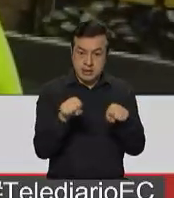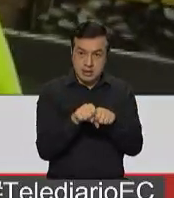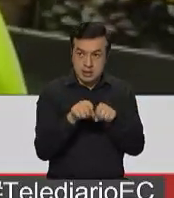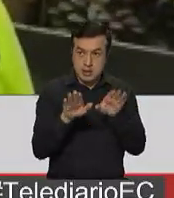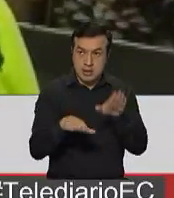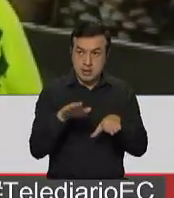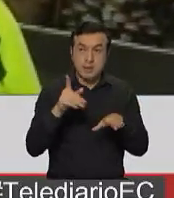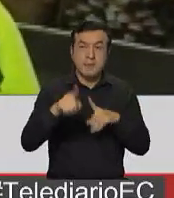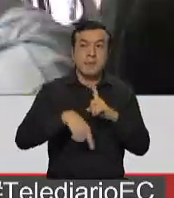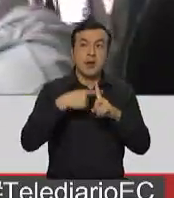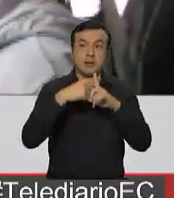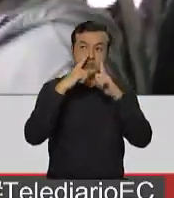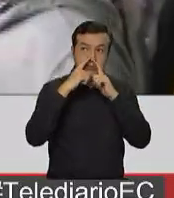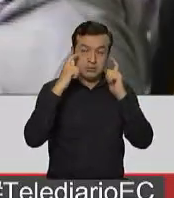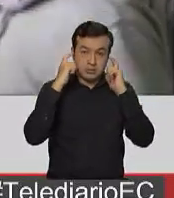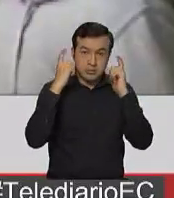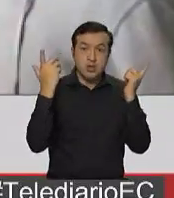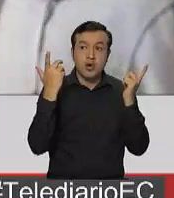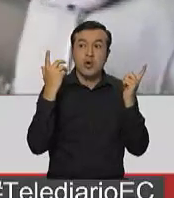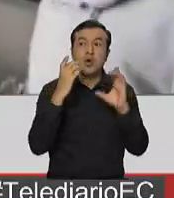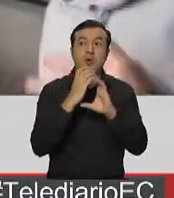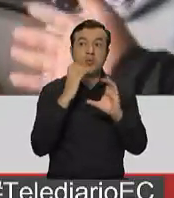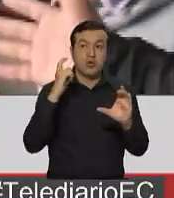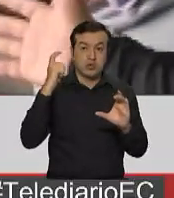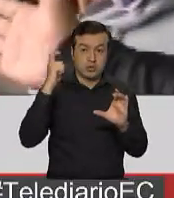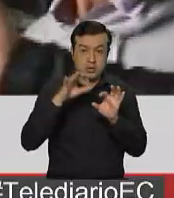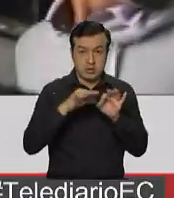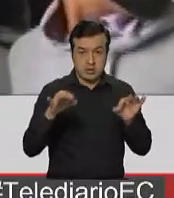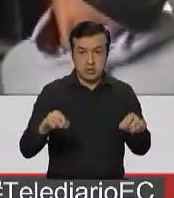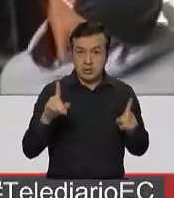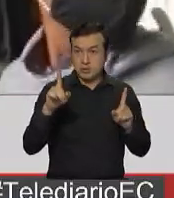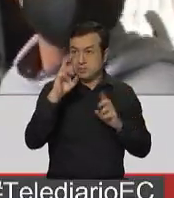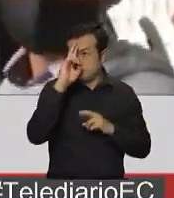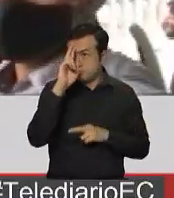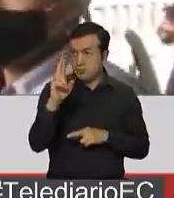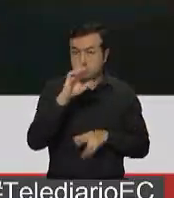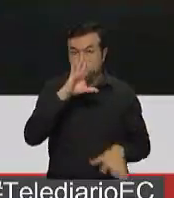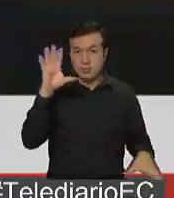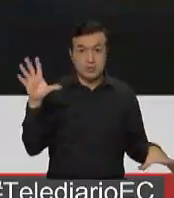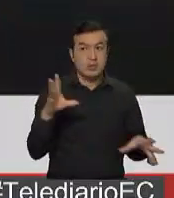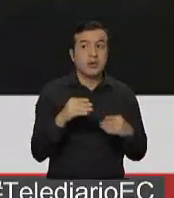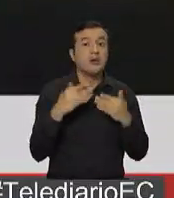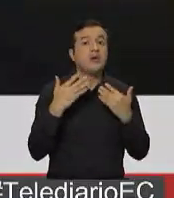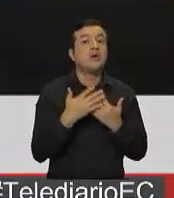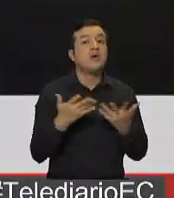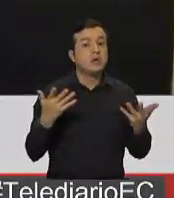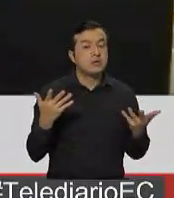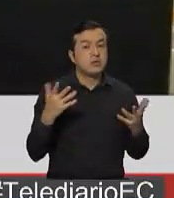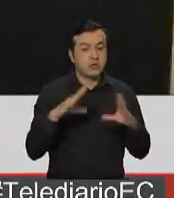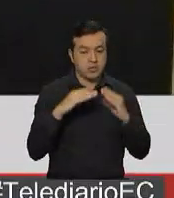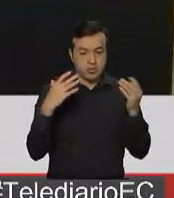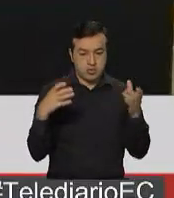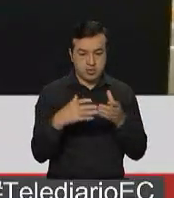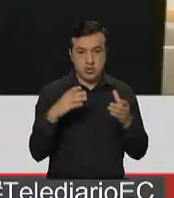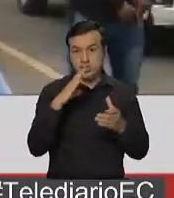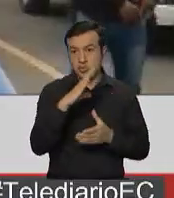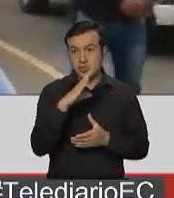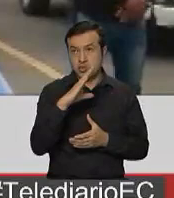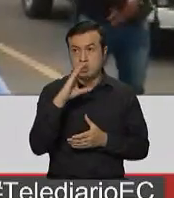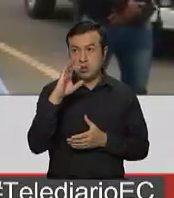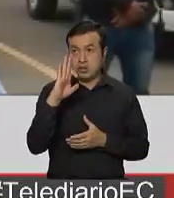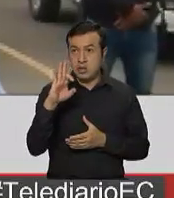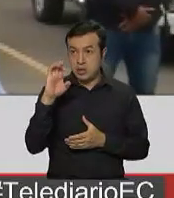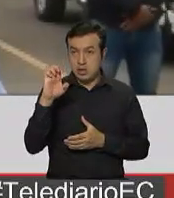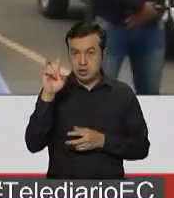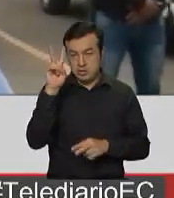mascarilla. Además, en los buses también se debe tomar distanciamiento. Que esto se cumpla es lo que velará la Comisión de Tránsito del Ecuador. La